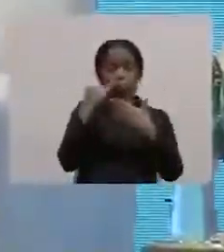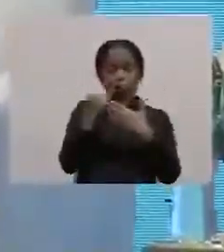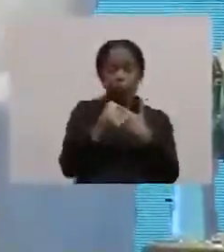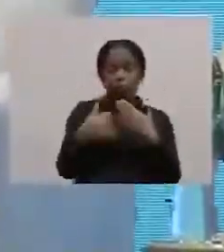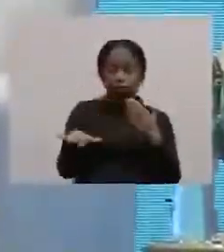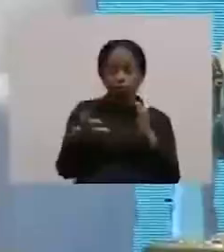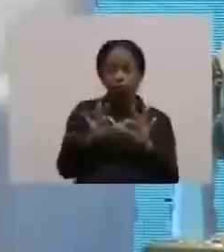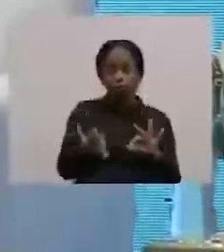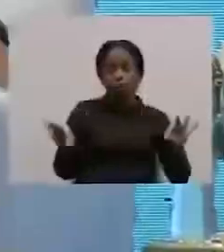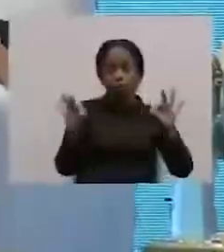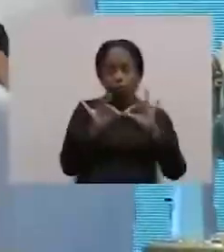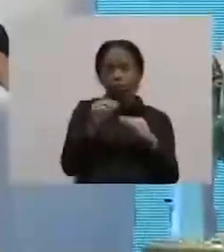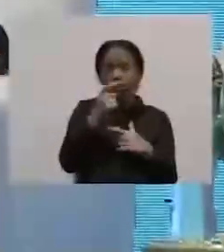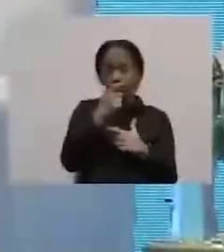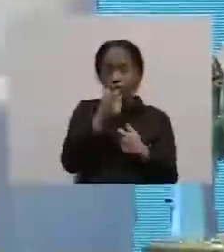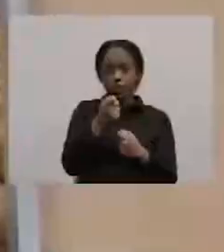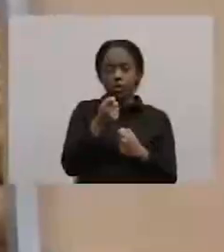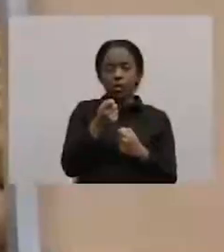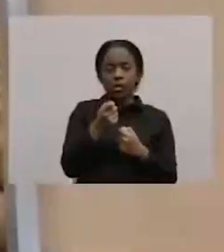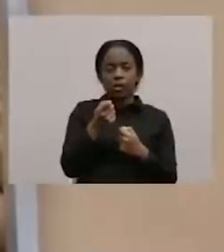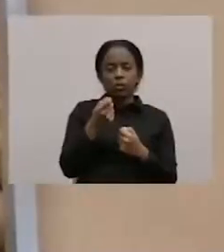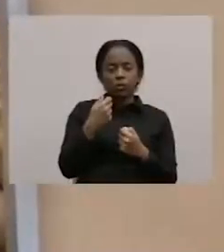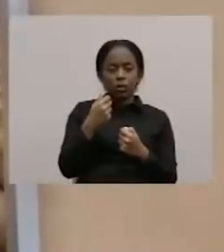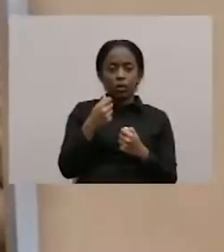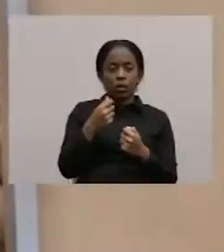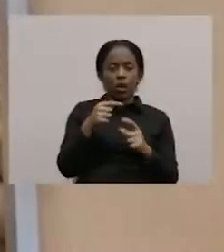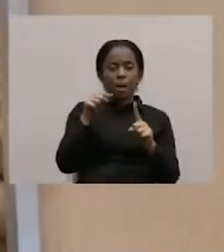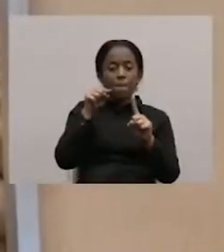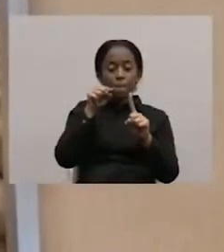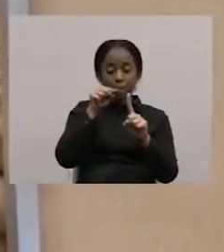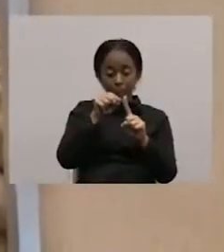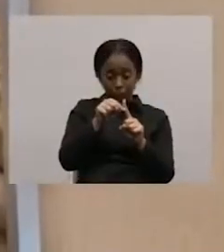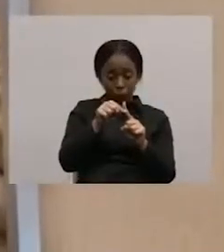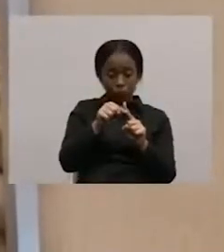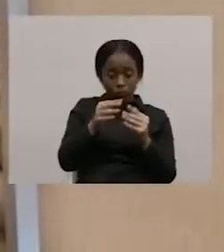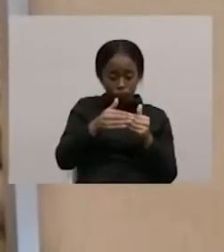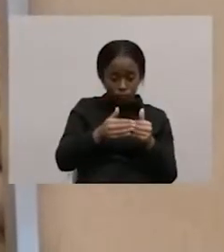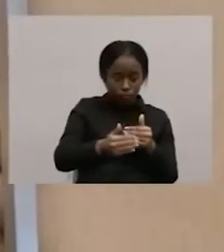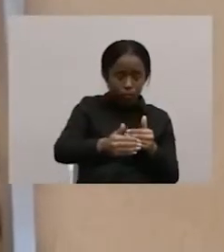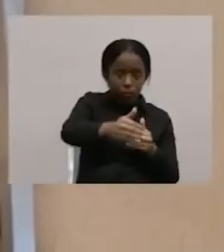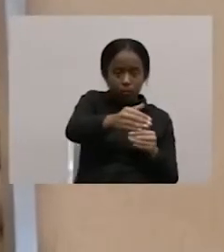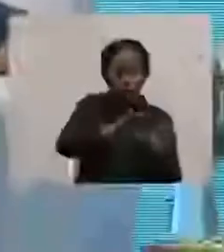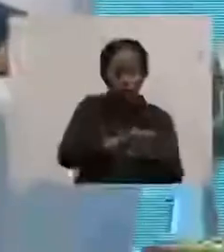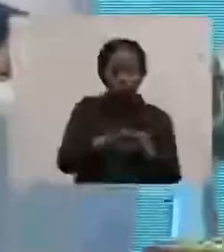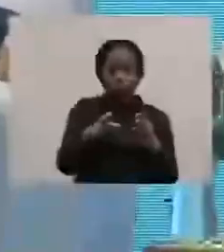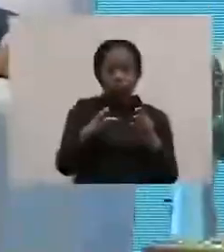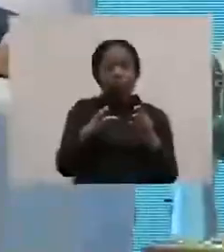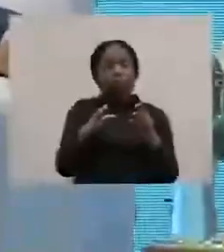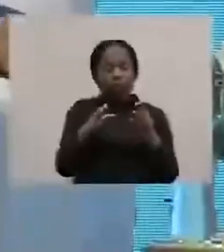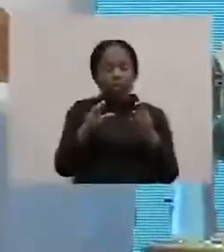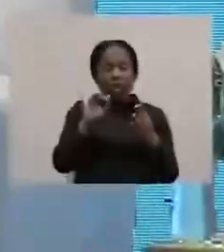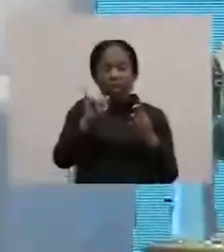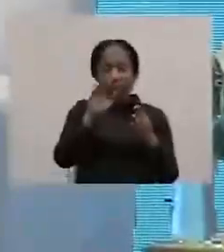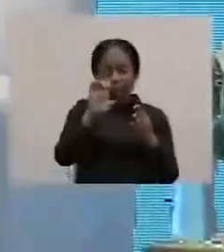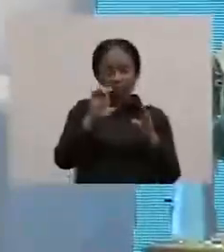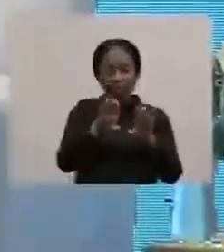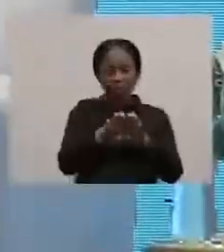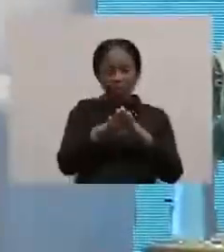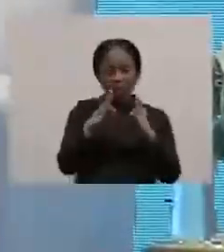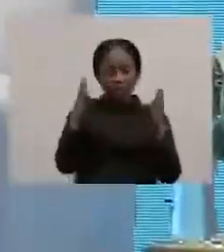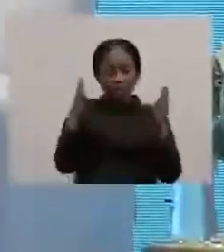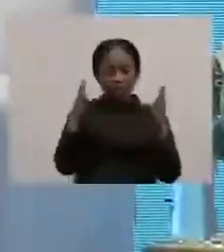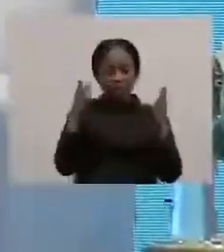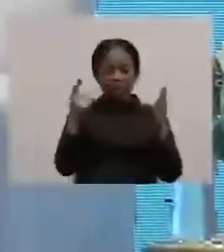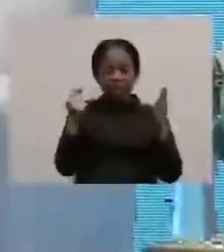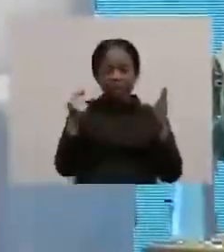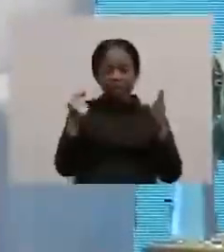interesante, bien planteado, porque da un punto de partida. Mucho de lo que la Junta ha hecho es un poco limpiar